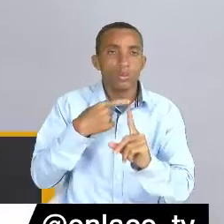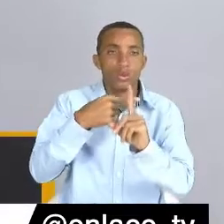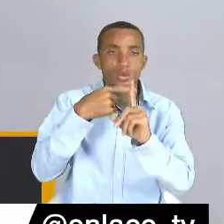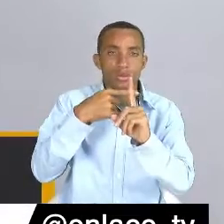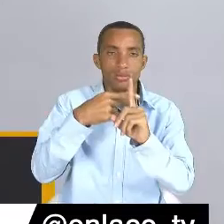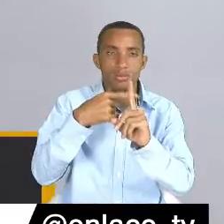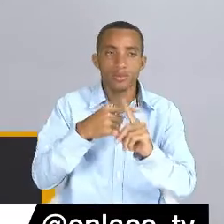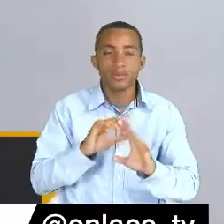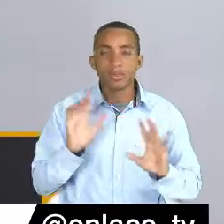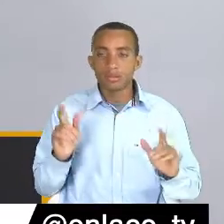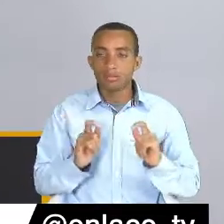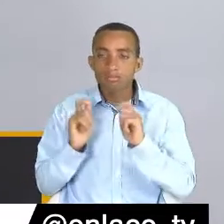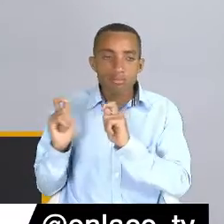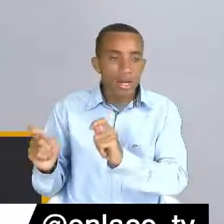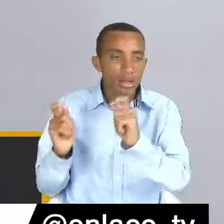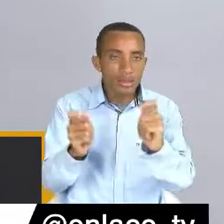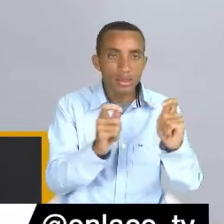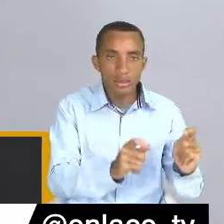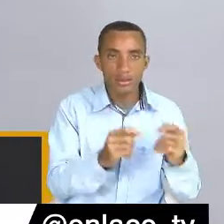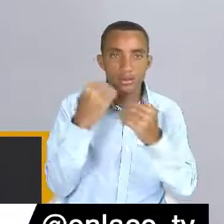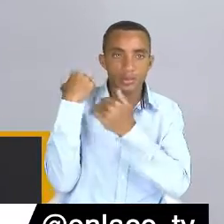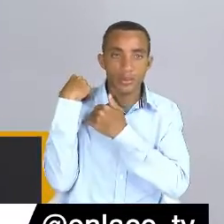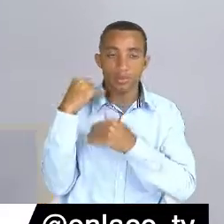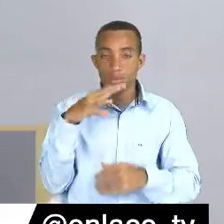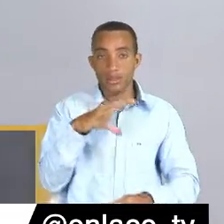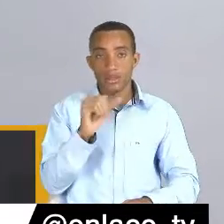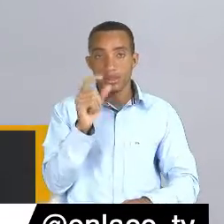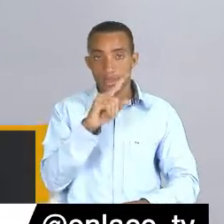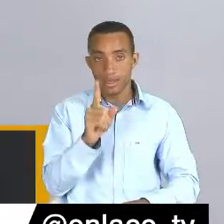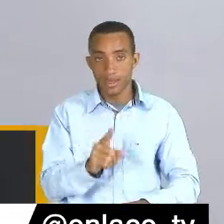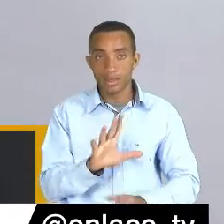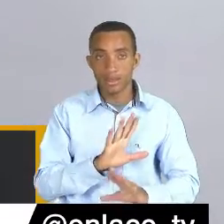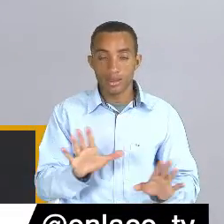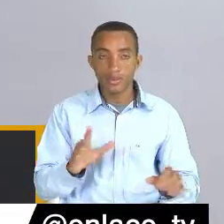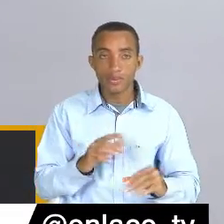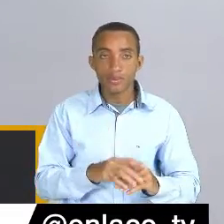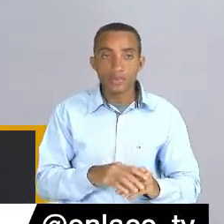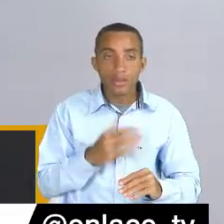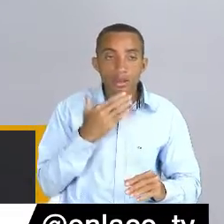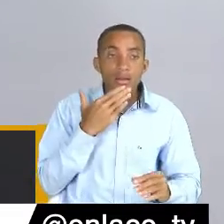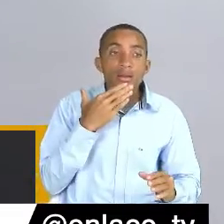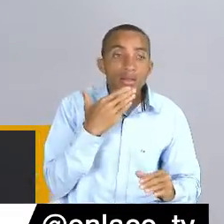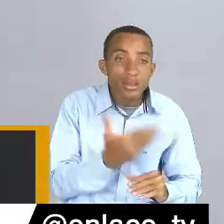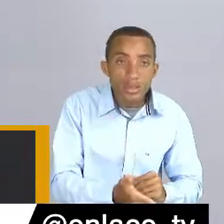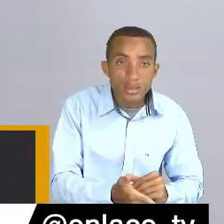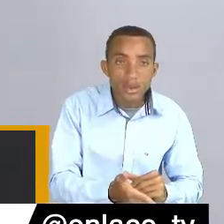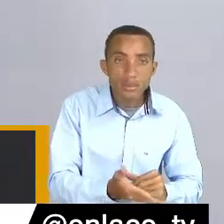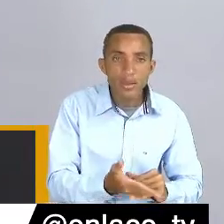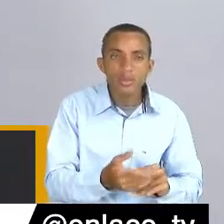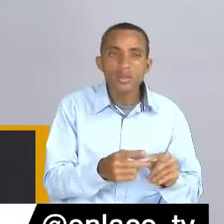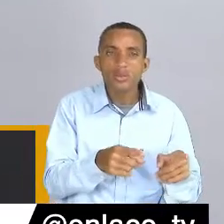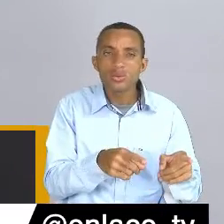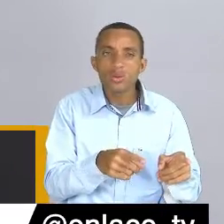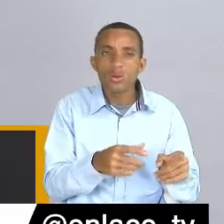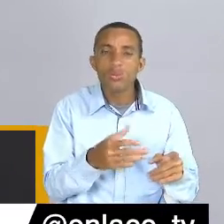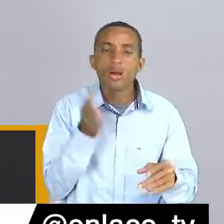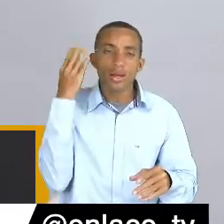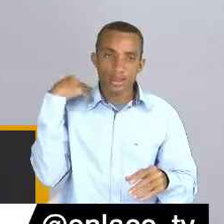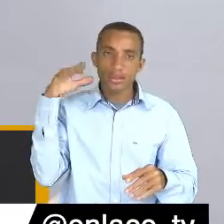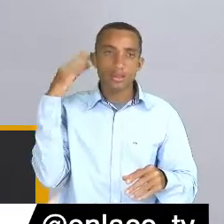tareas específicas. Por ejemplo, a la CAS se le pidió que revocara estas licencias que dio en su momento de una manera